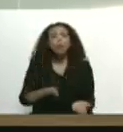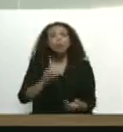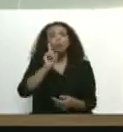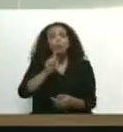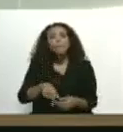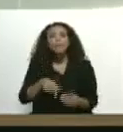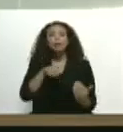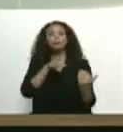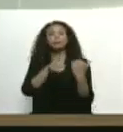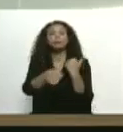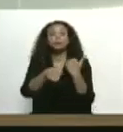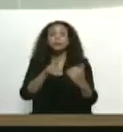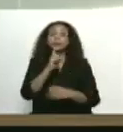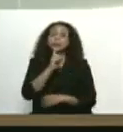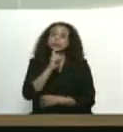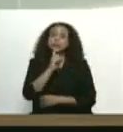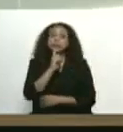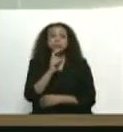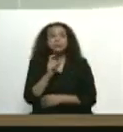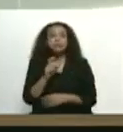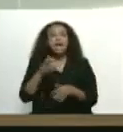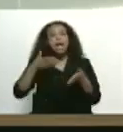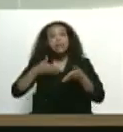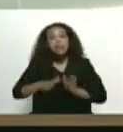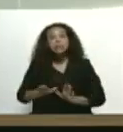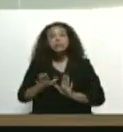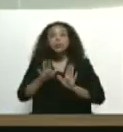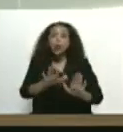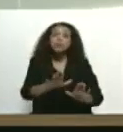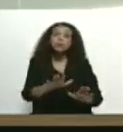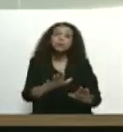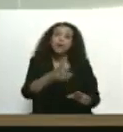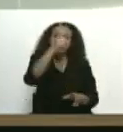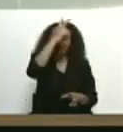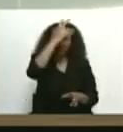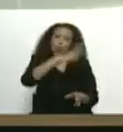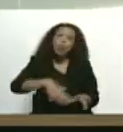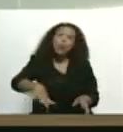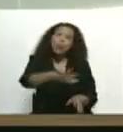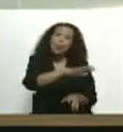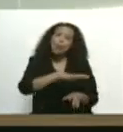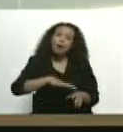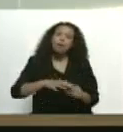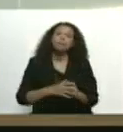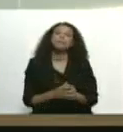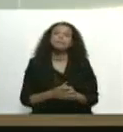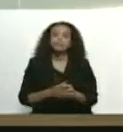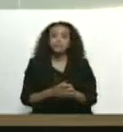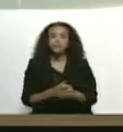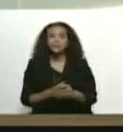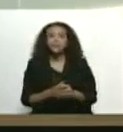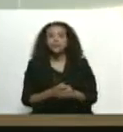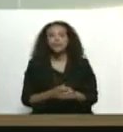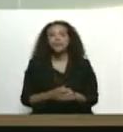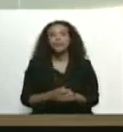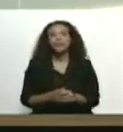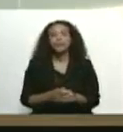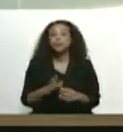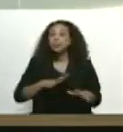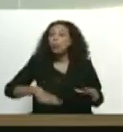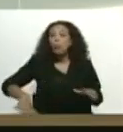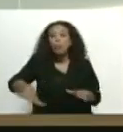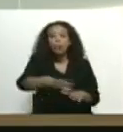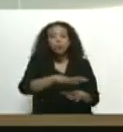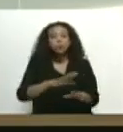una carretera ahí. Nació y murió ahí, en esa zona de Sabana Alta, Píritu, toda esa